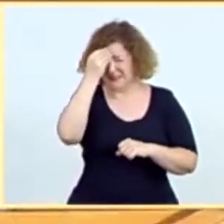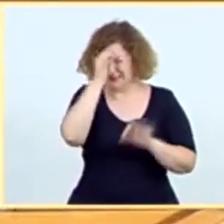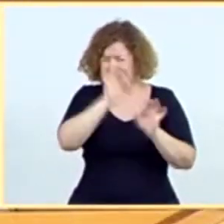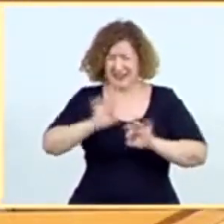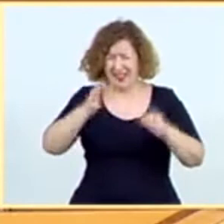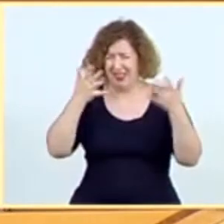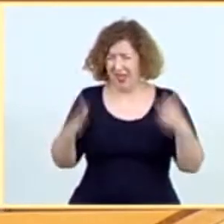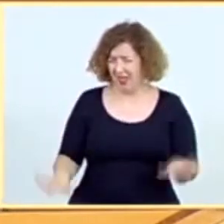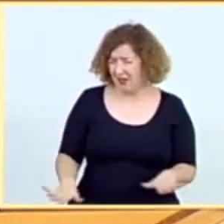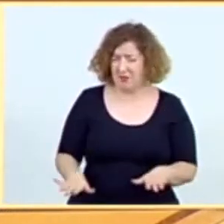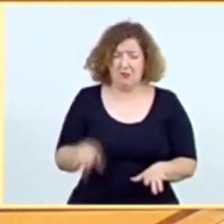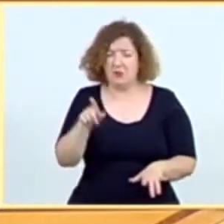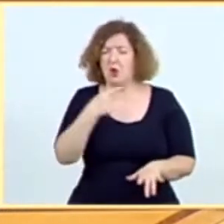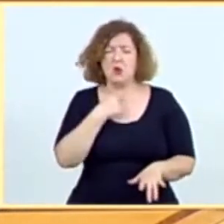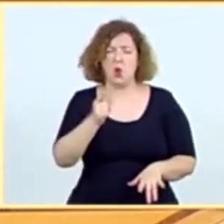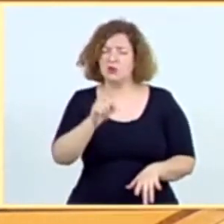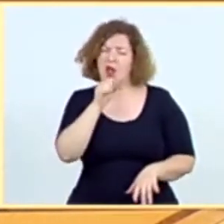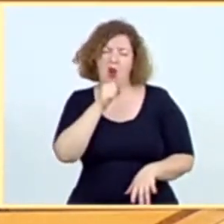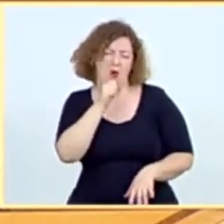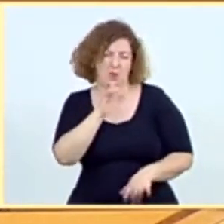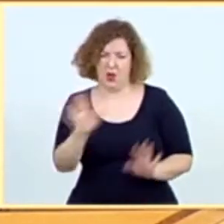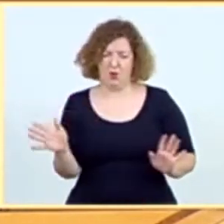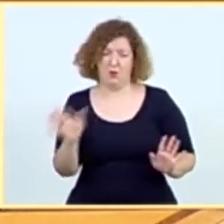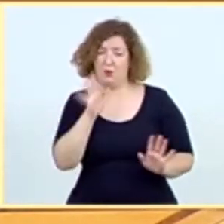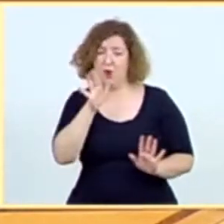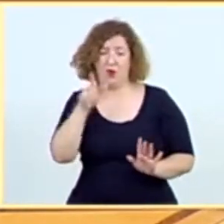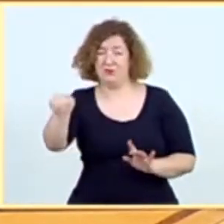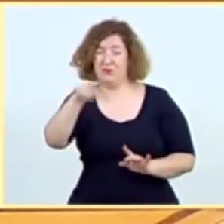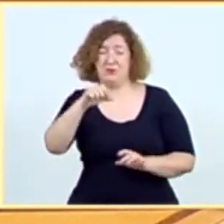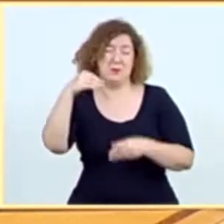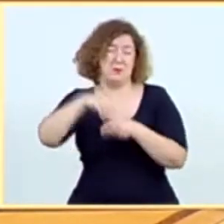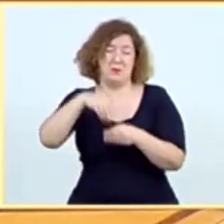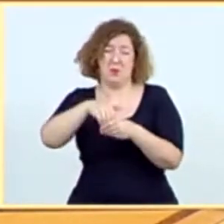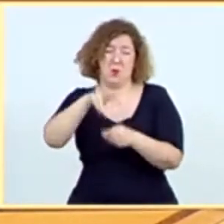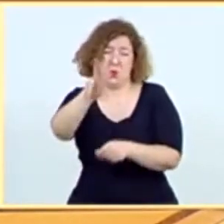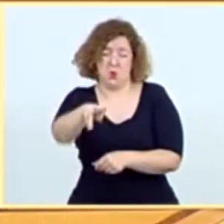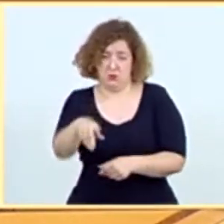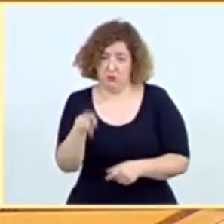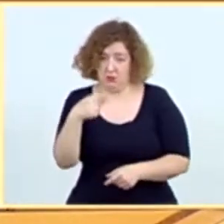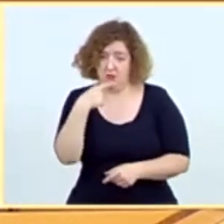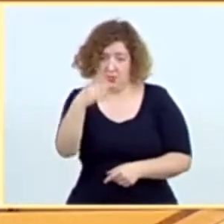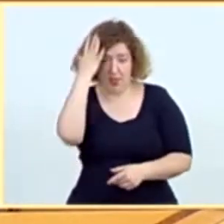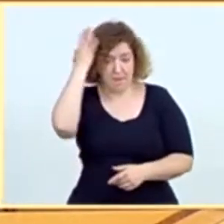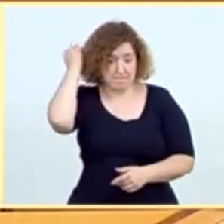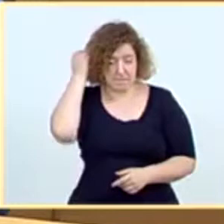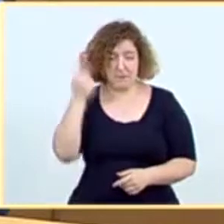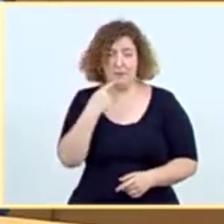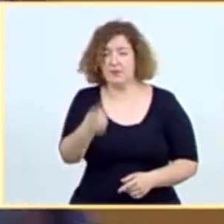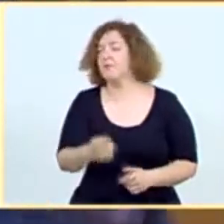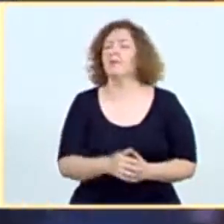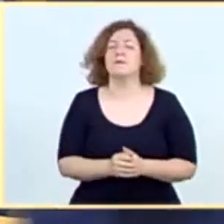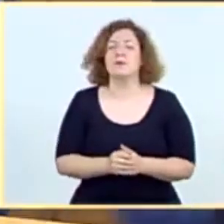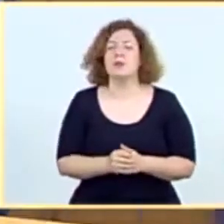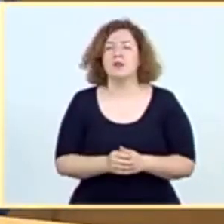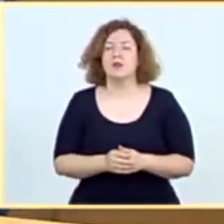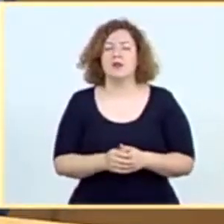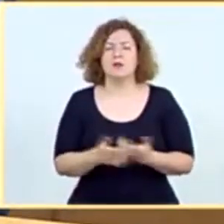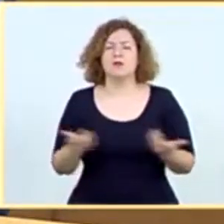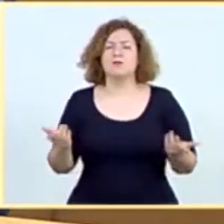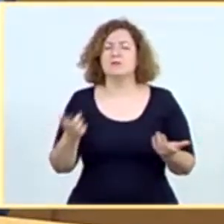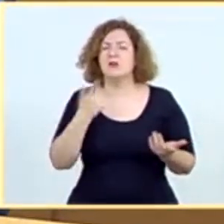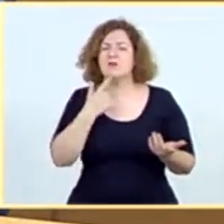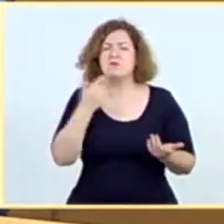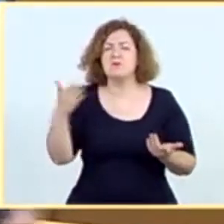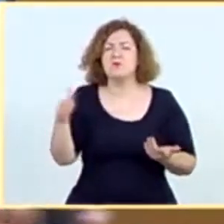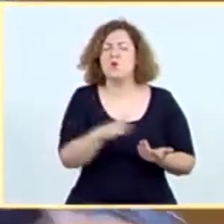ustedes nunca le han gustado los viejos porque no consiguen que les voten. Son palabras suyas, señor Iglesias. Todavía no sabemos a día de hoy cuántos ancianos